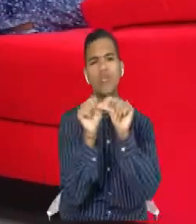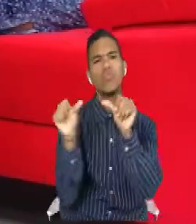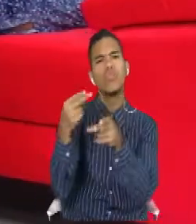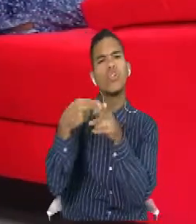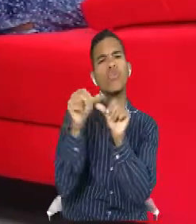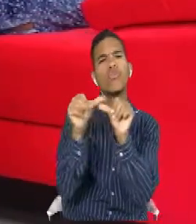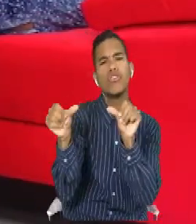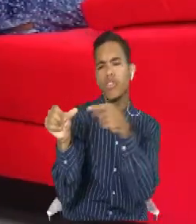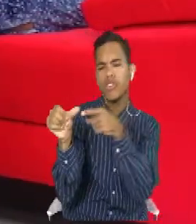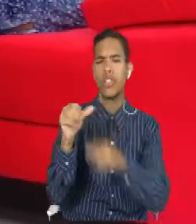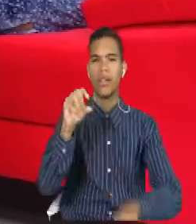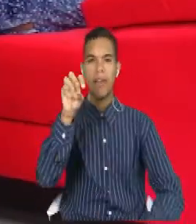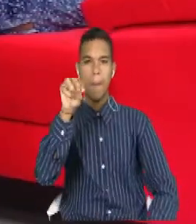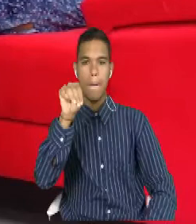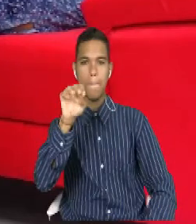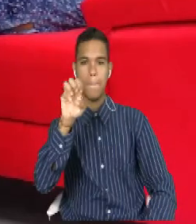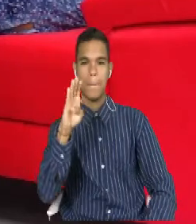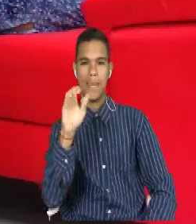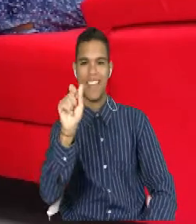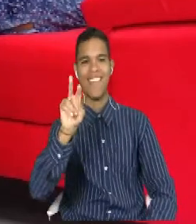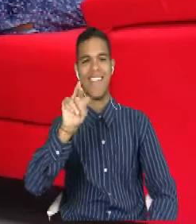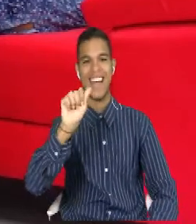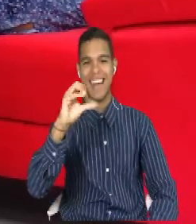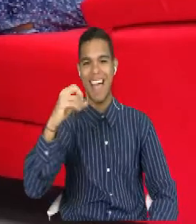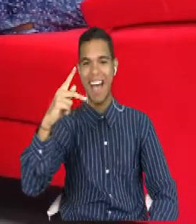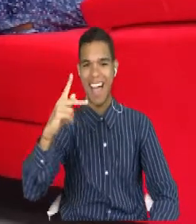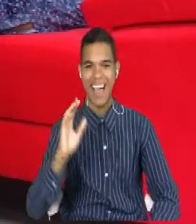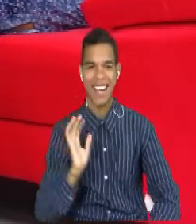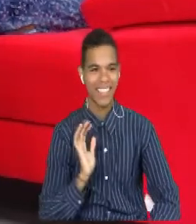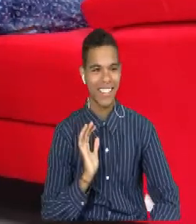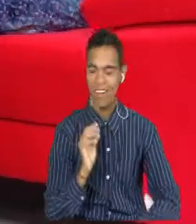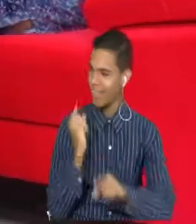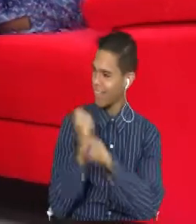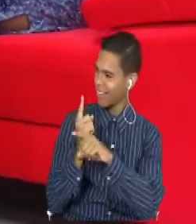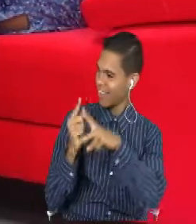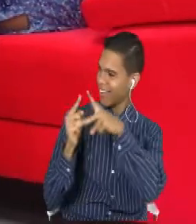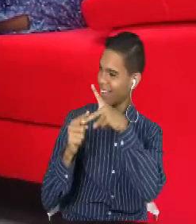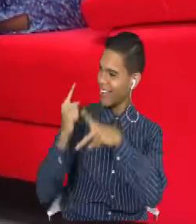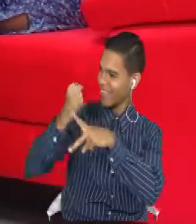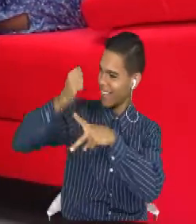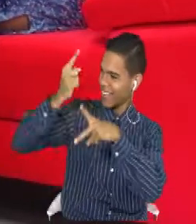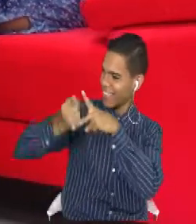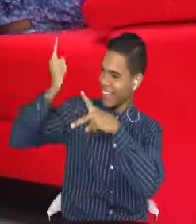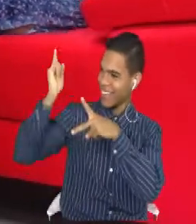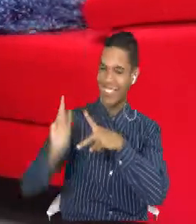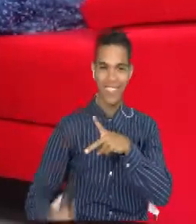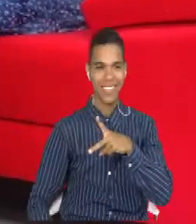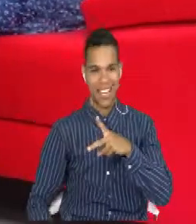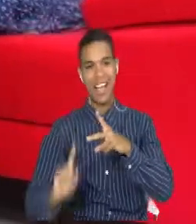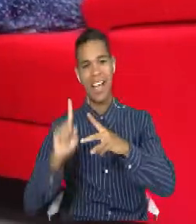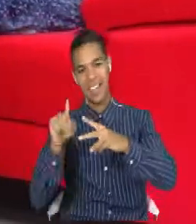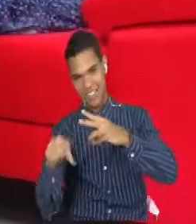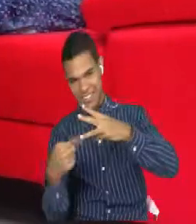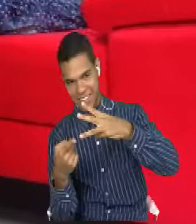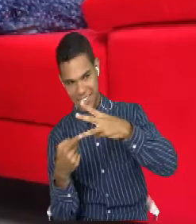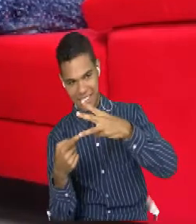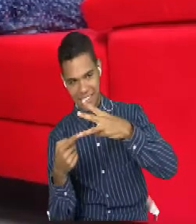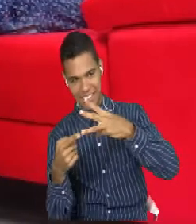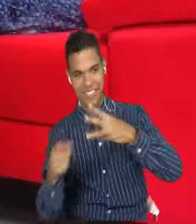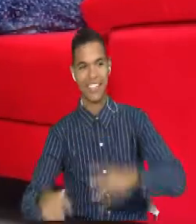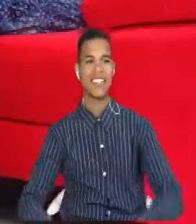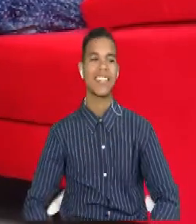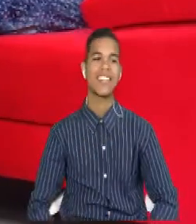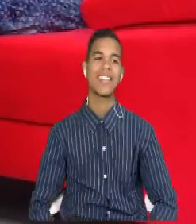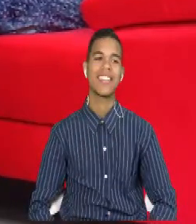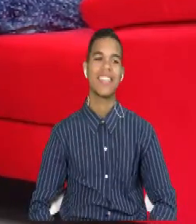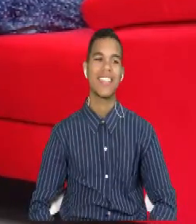Aquí casi todo el mundo, o sea, casi siempre corchó a todo el mundo. Sí. Pero le cuento que la vez pasada la corchamos nosotros. Oye, sí, me corcharon, pero